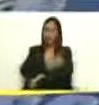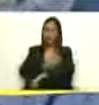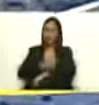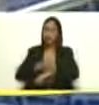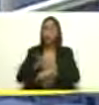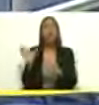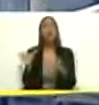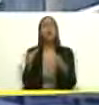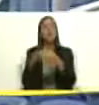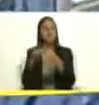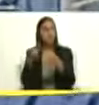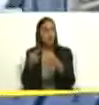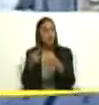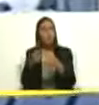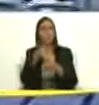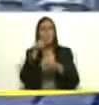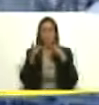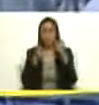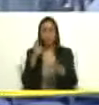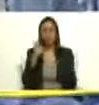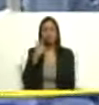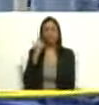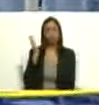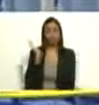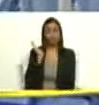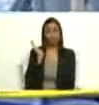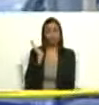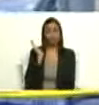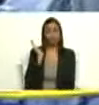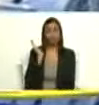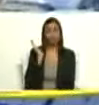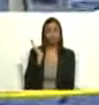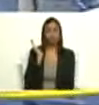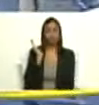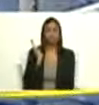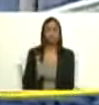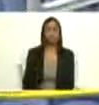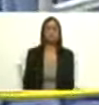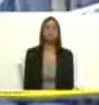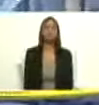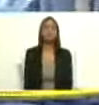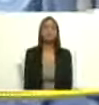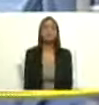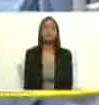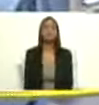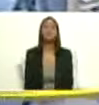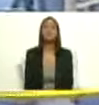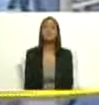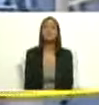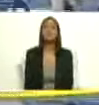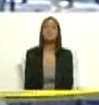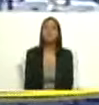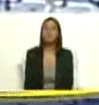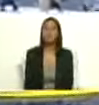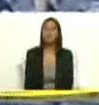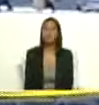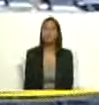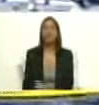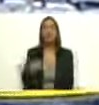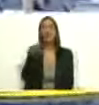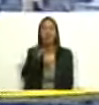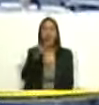ampliado que se desarrolla en este momento desde el estadio Monumental Simón Bolívar recorre en este momento las